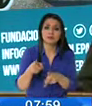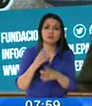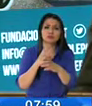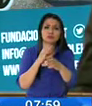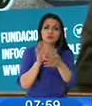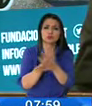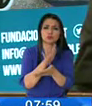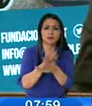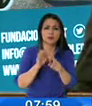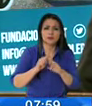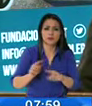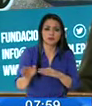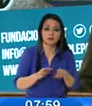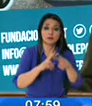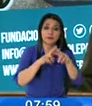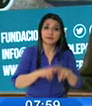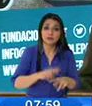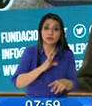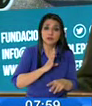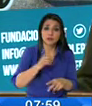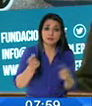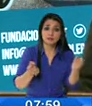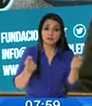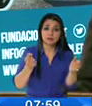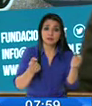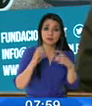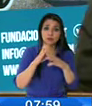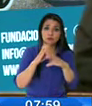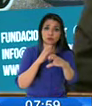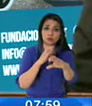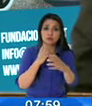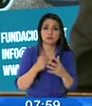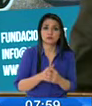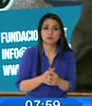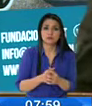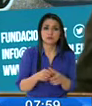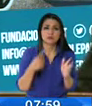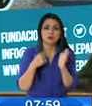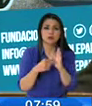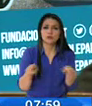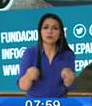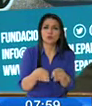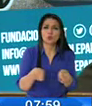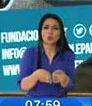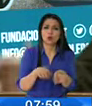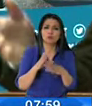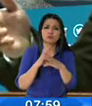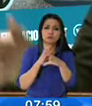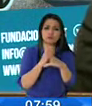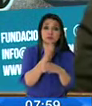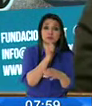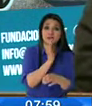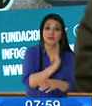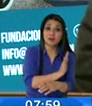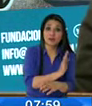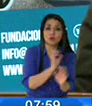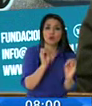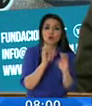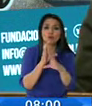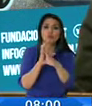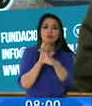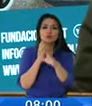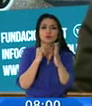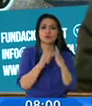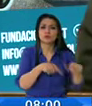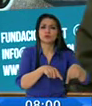La revisión técnica vehicular no tiene un desgaste igual los vehículos privados, que tal vez se